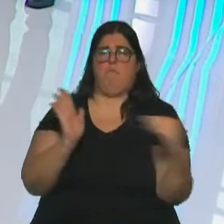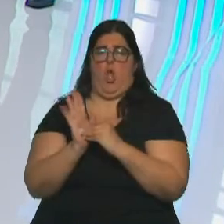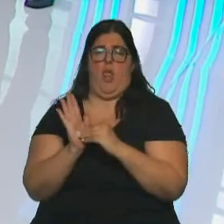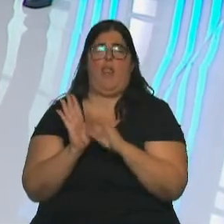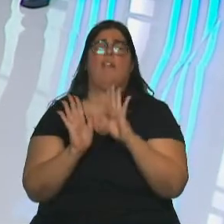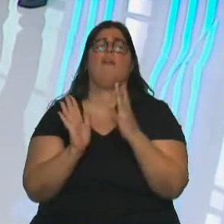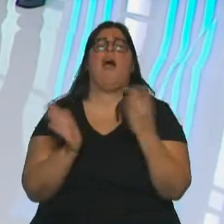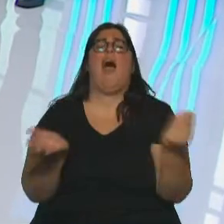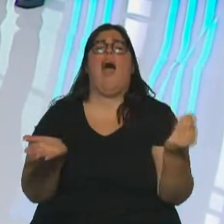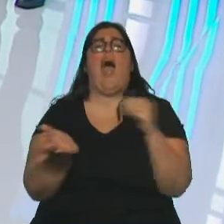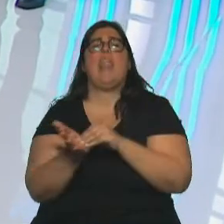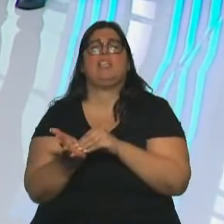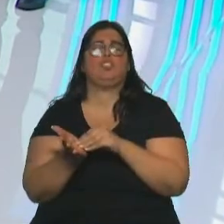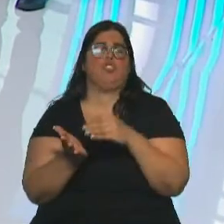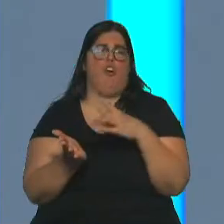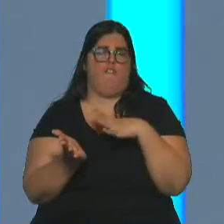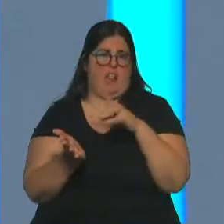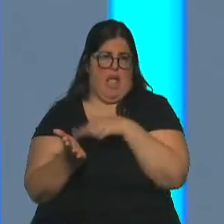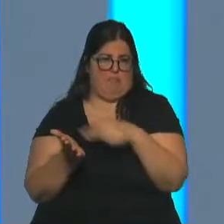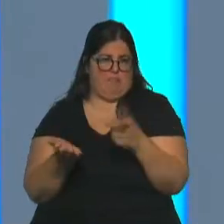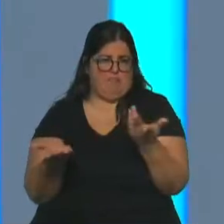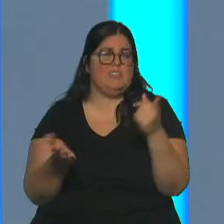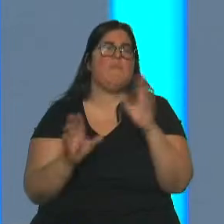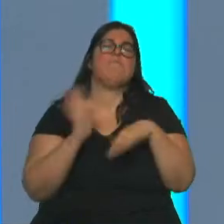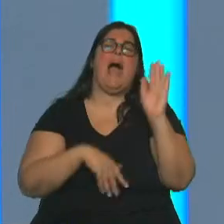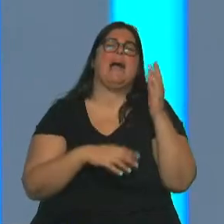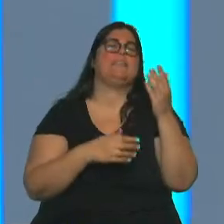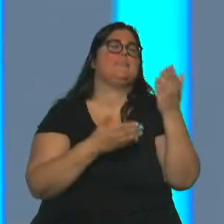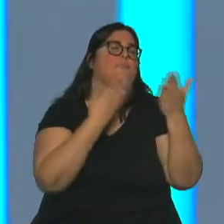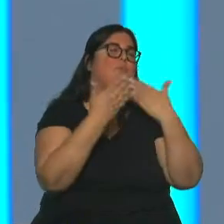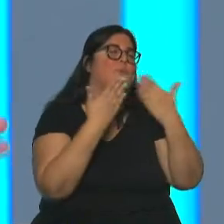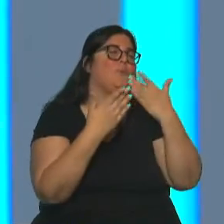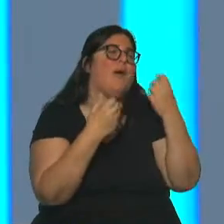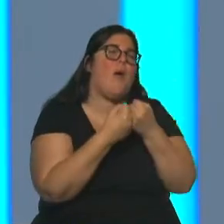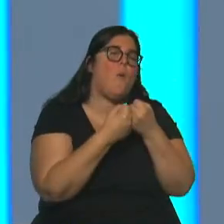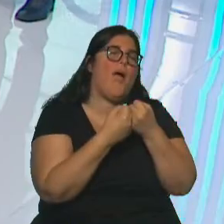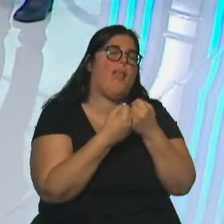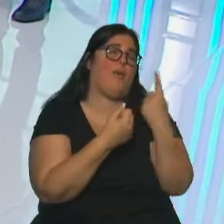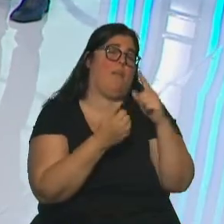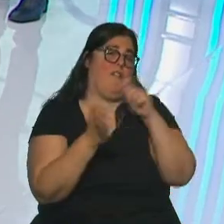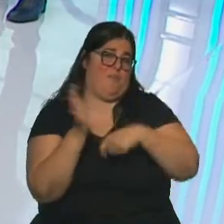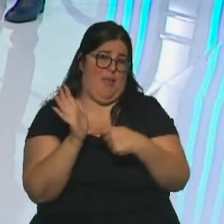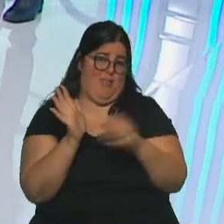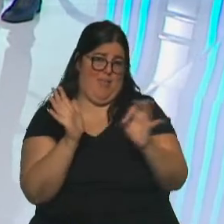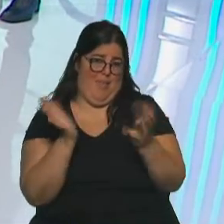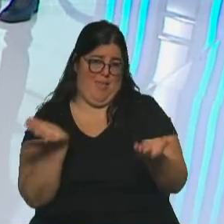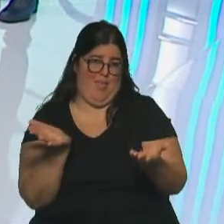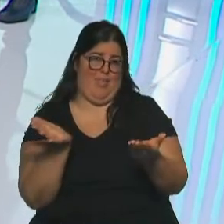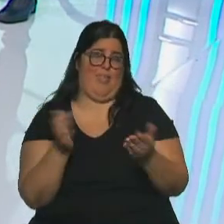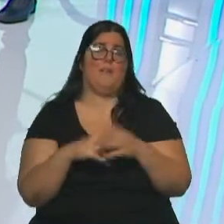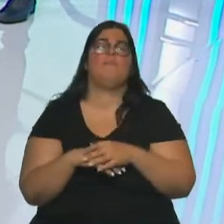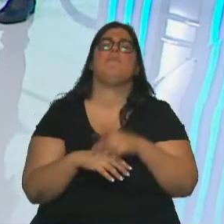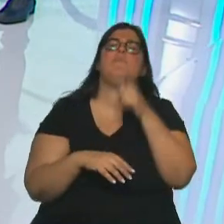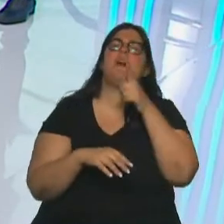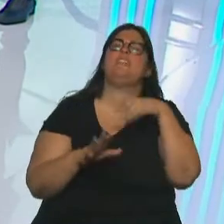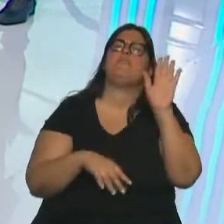fue como más bien un acuerdo de palabra, que siempre sabemos que cuando hay acuerdo de palabra, el más débil pierde. Y en sí, este o caso... parecieran ser como detalles más técnicos